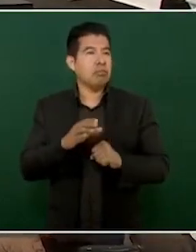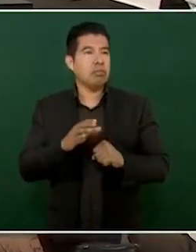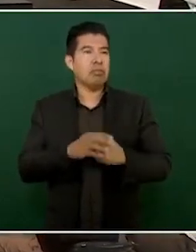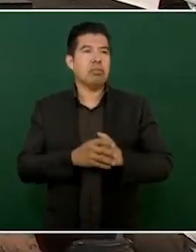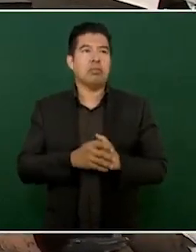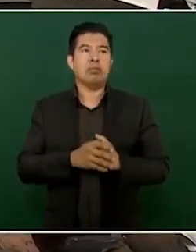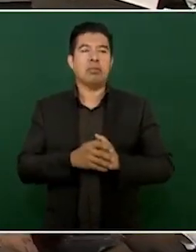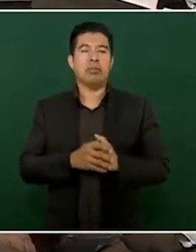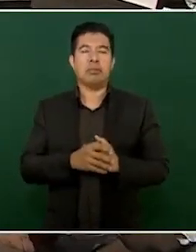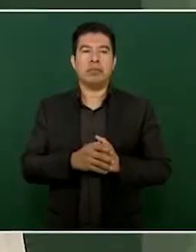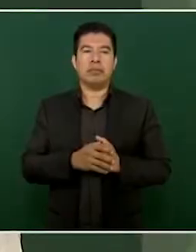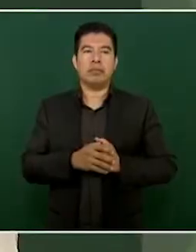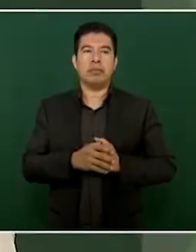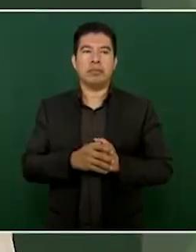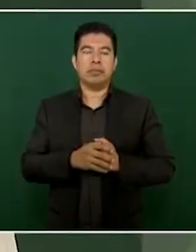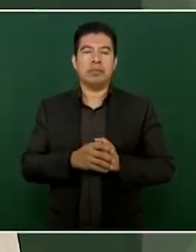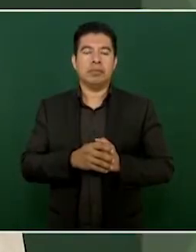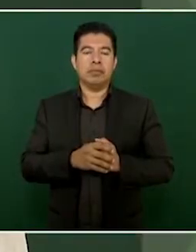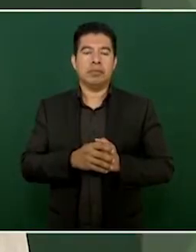pues